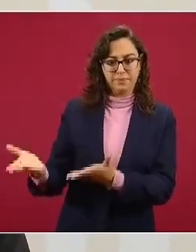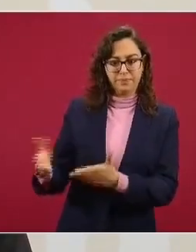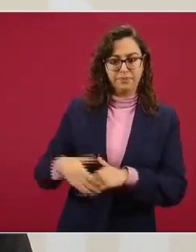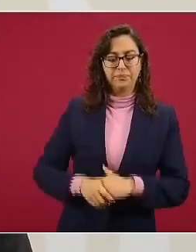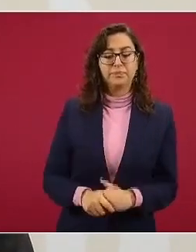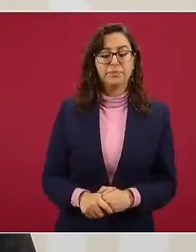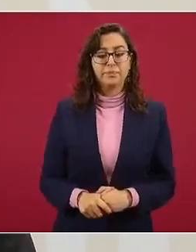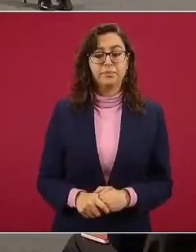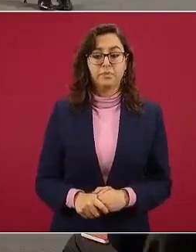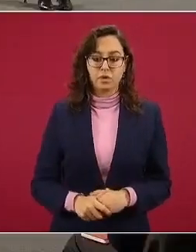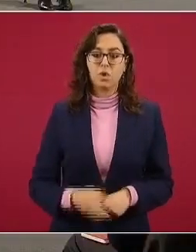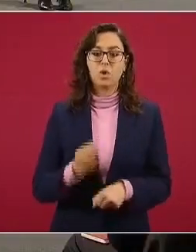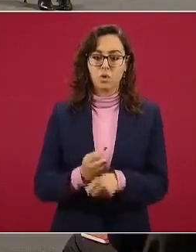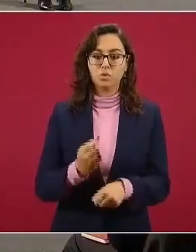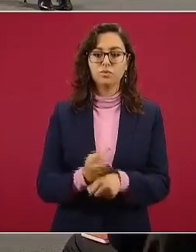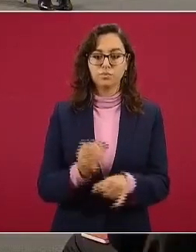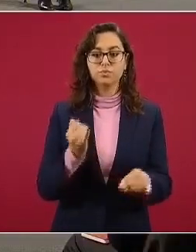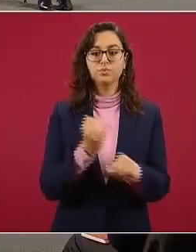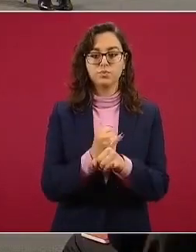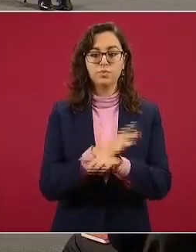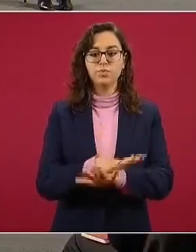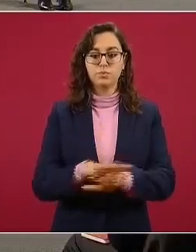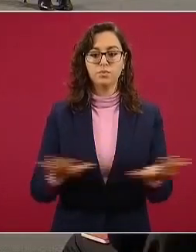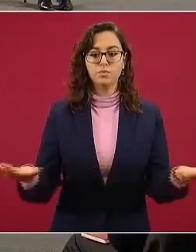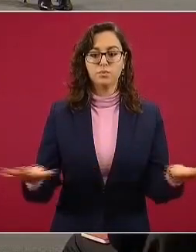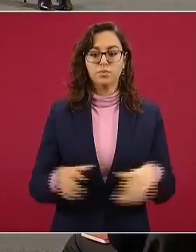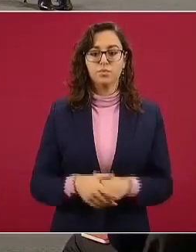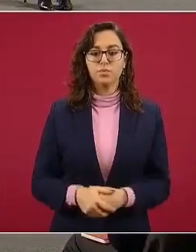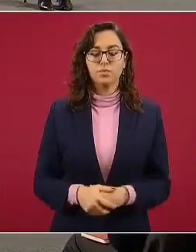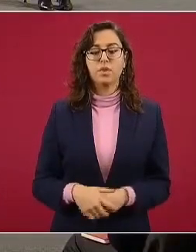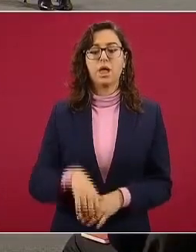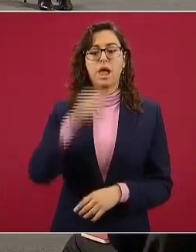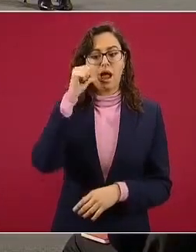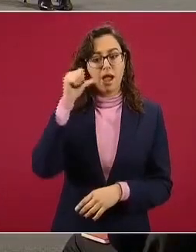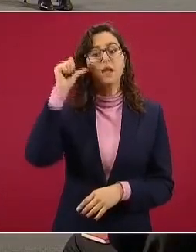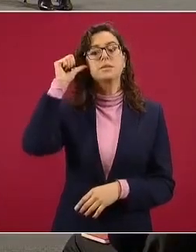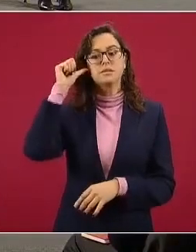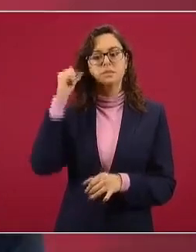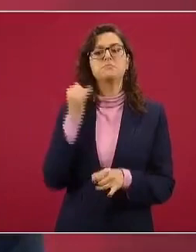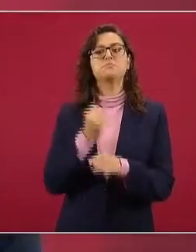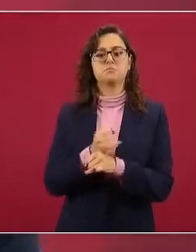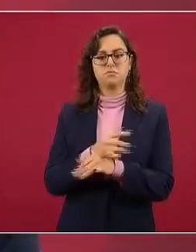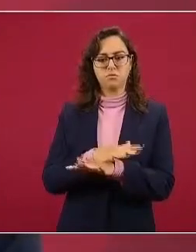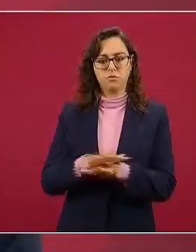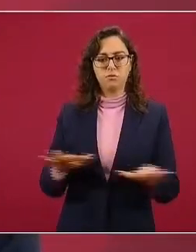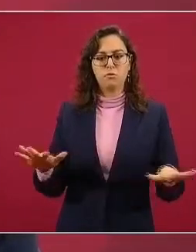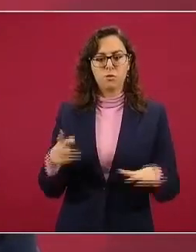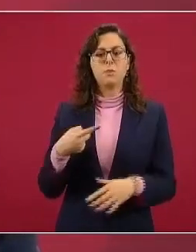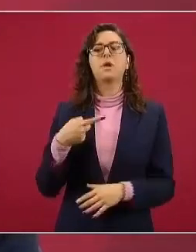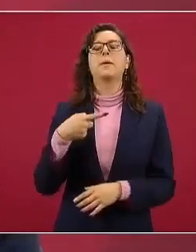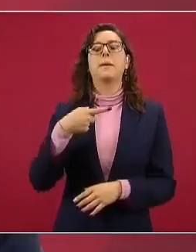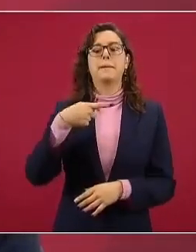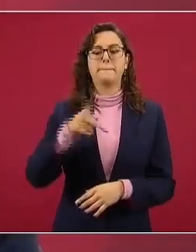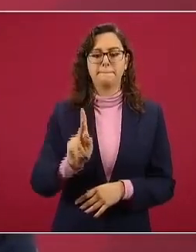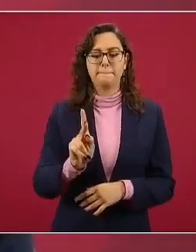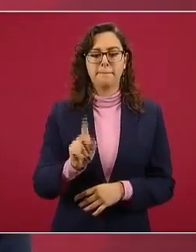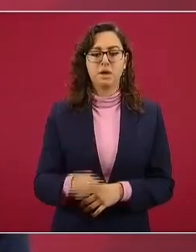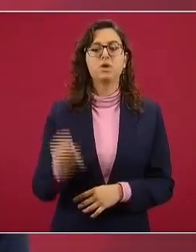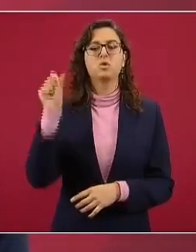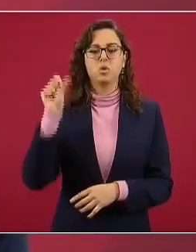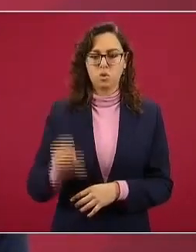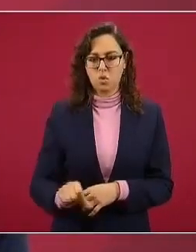informarles, ya lo hizo el día de ayer, pero queremos que